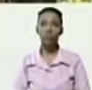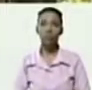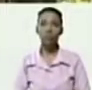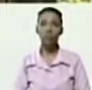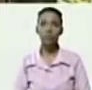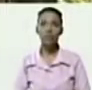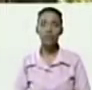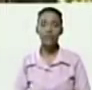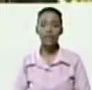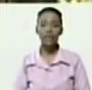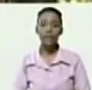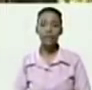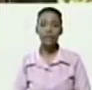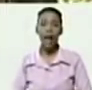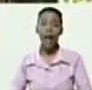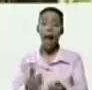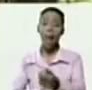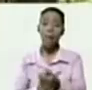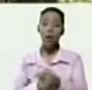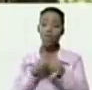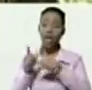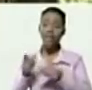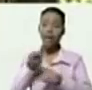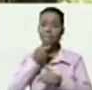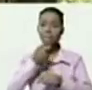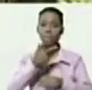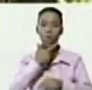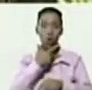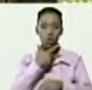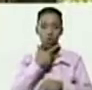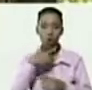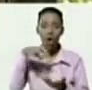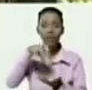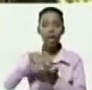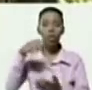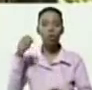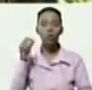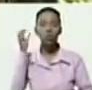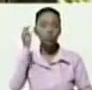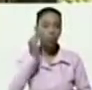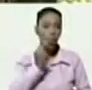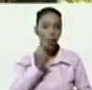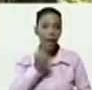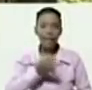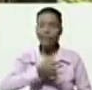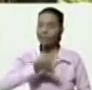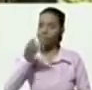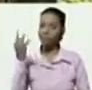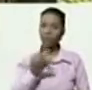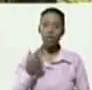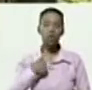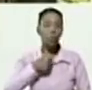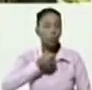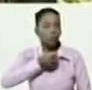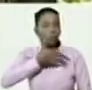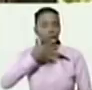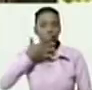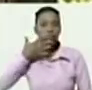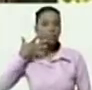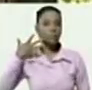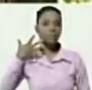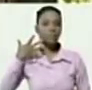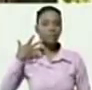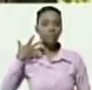Hermano de este hermoso estado Sucre, de verdad es un gran orgullo Debe ser un